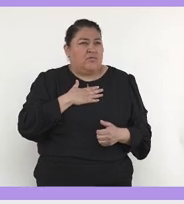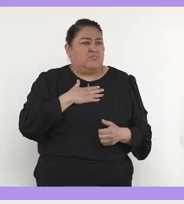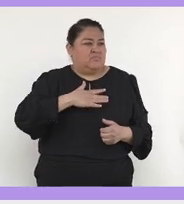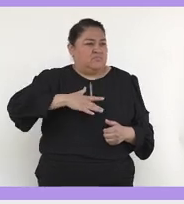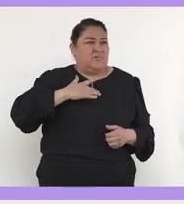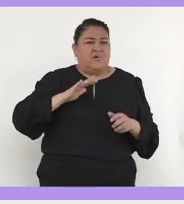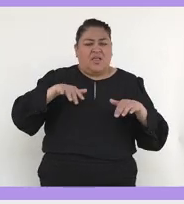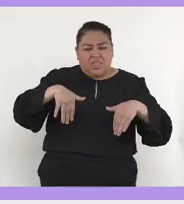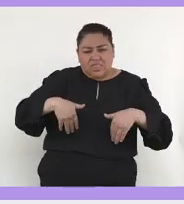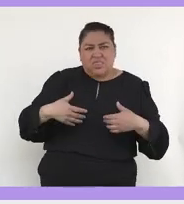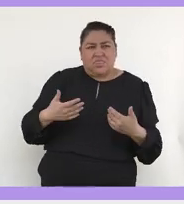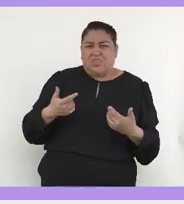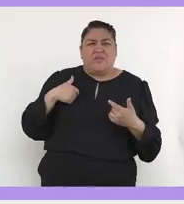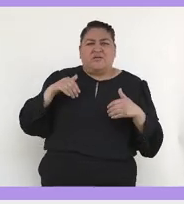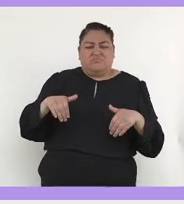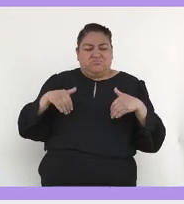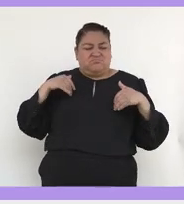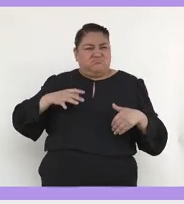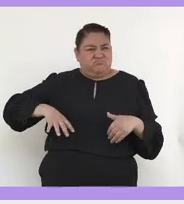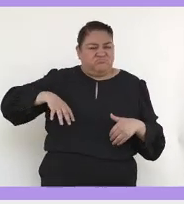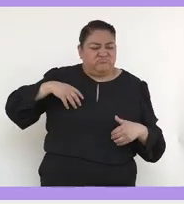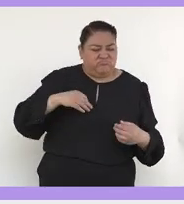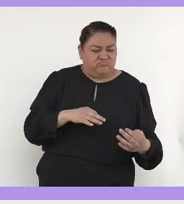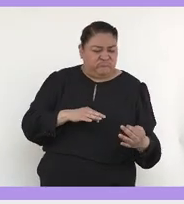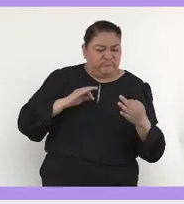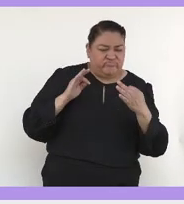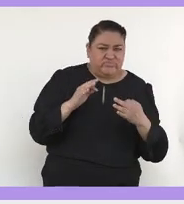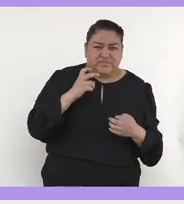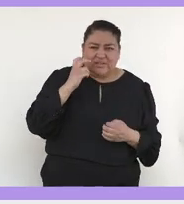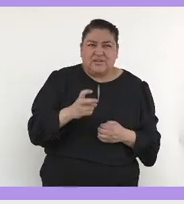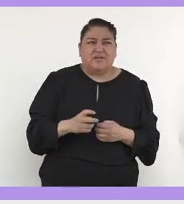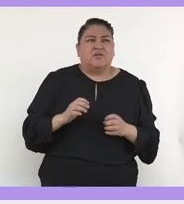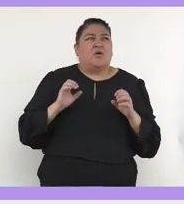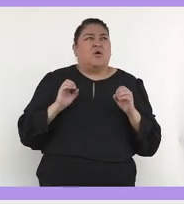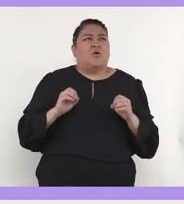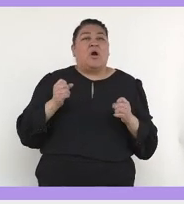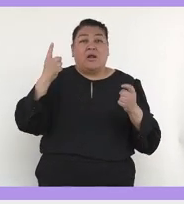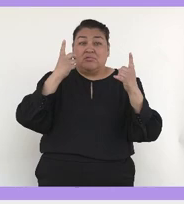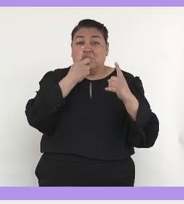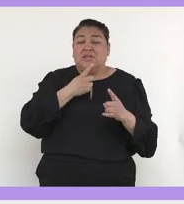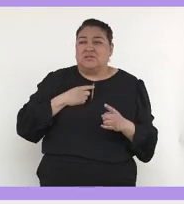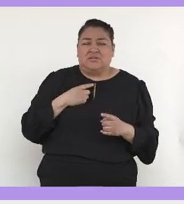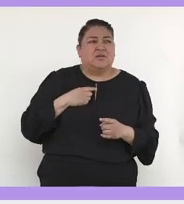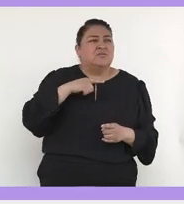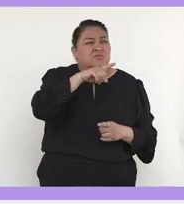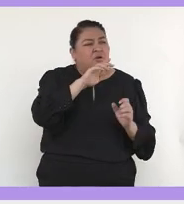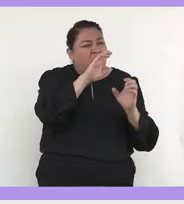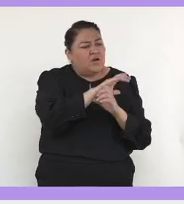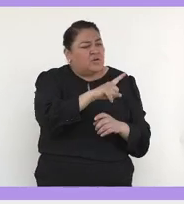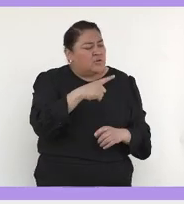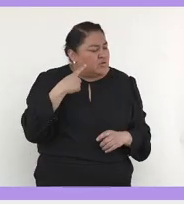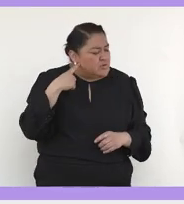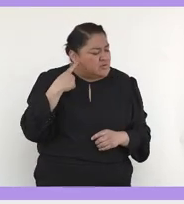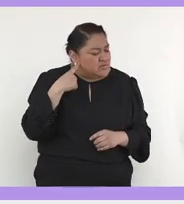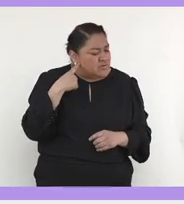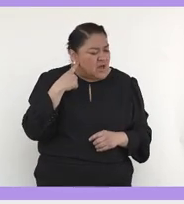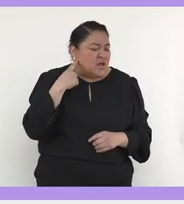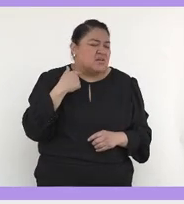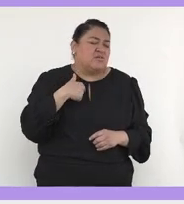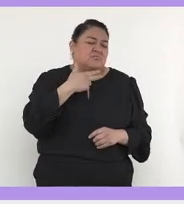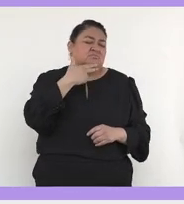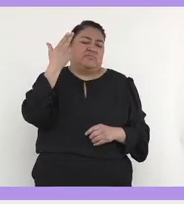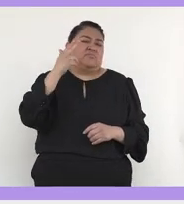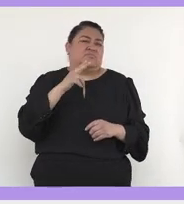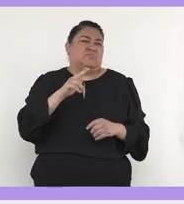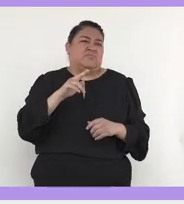cosas tan tan delicadas como y no me quita la vida no Y de pronto escuchaba eso y pensaba bueno en el